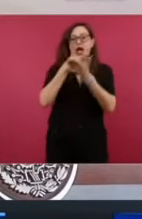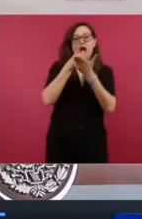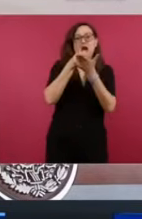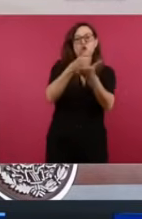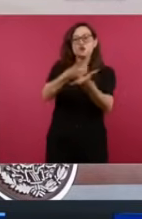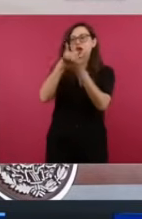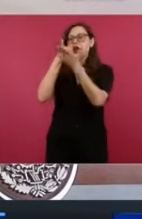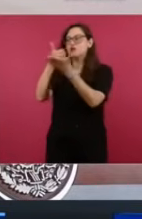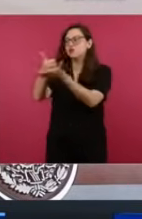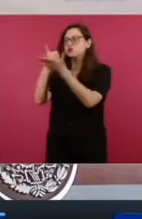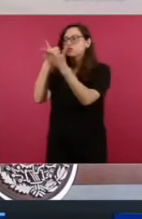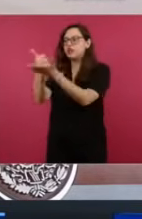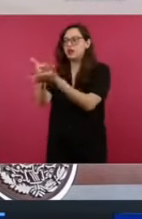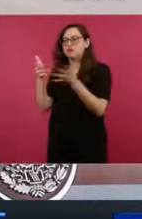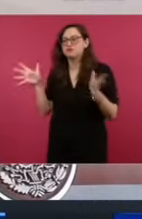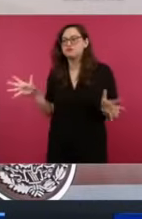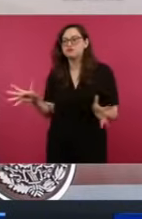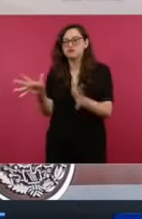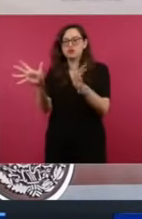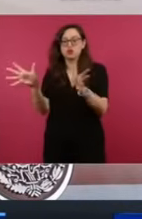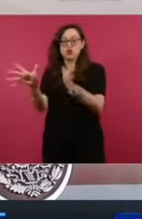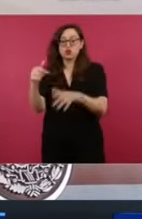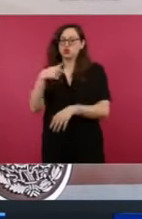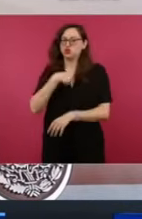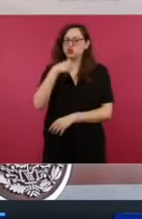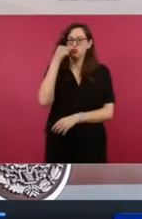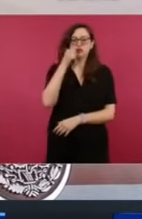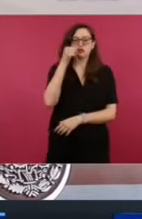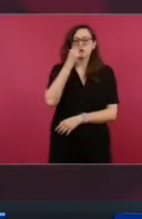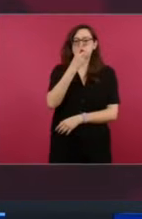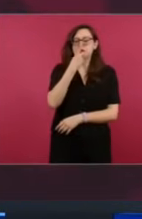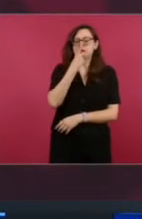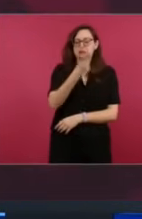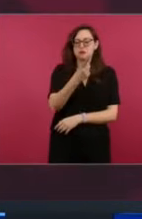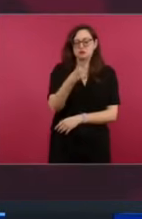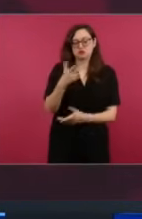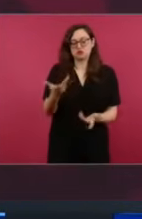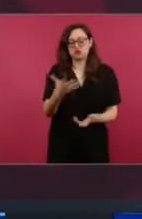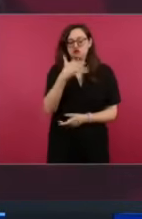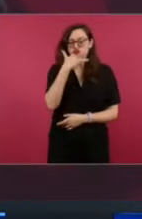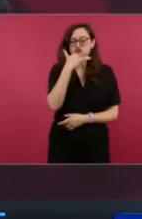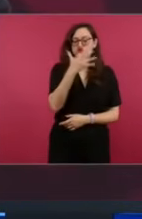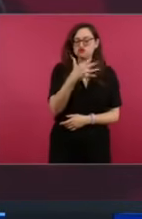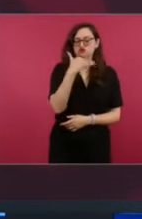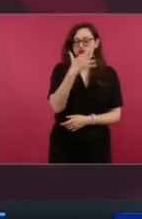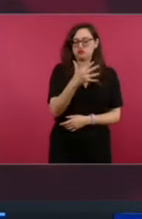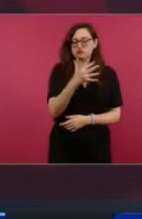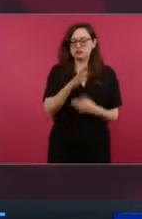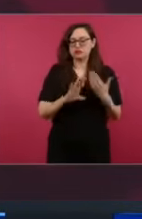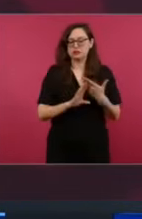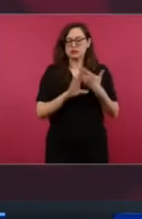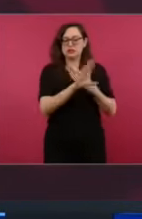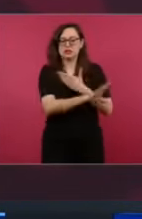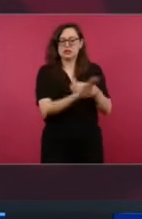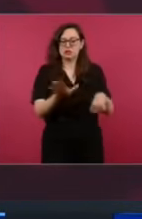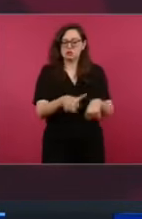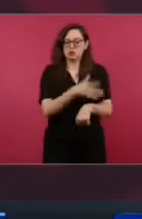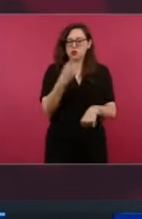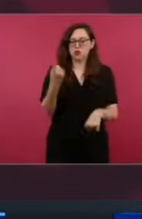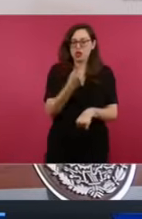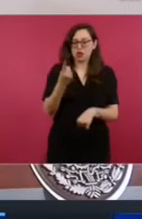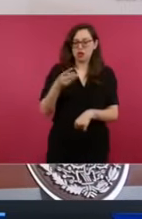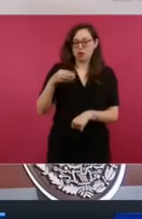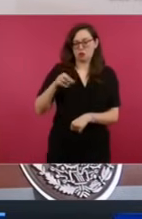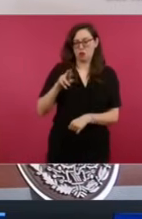visto vehículos artillados, vehículos con muchos elementos de la Guardia Nacional, del